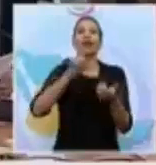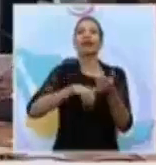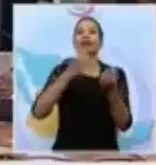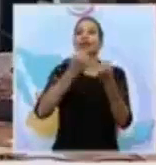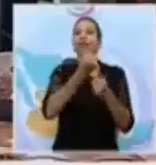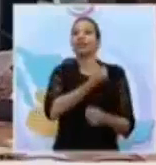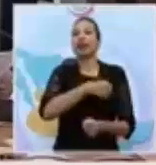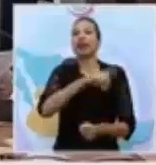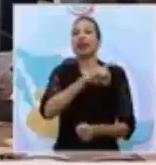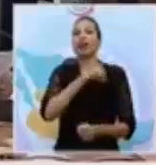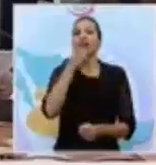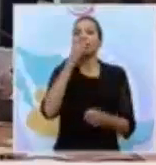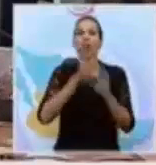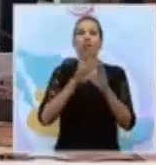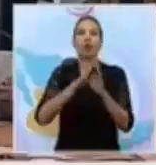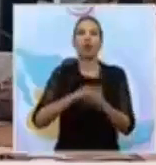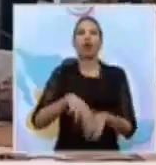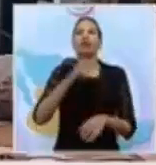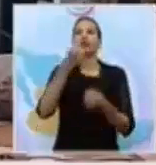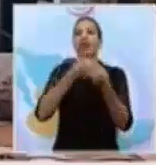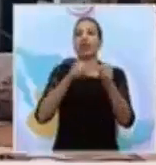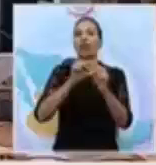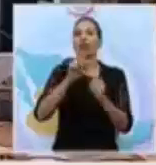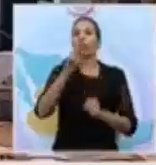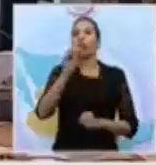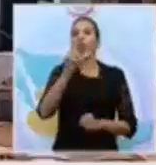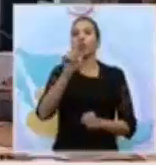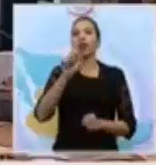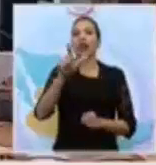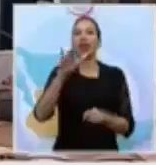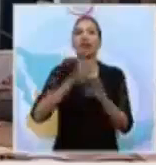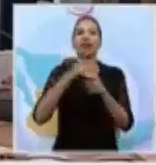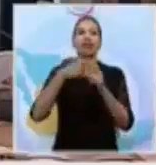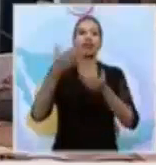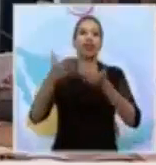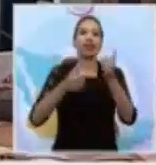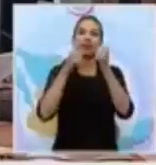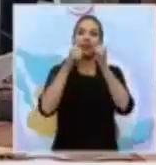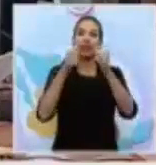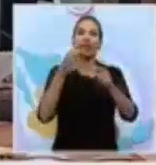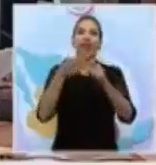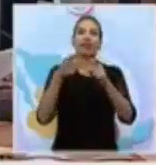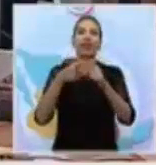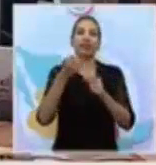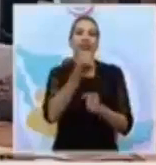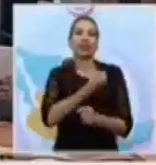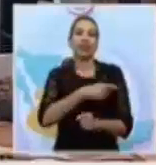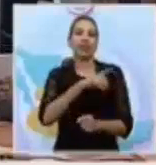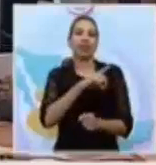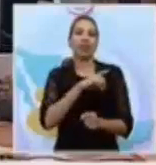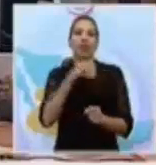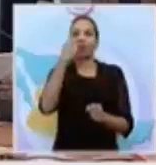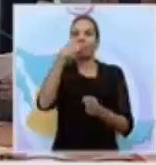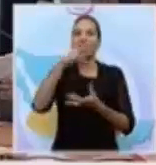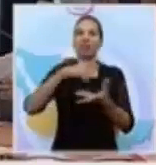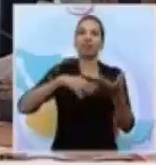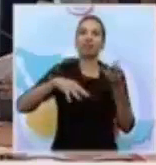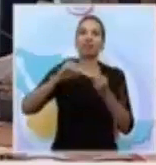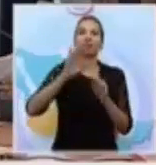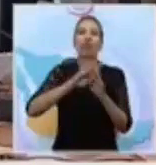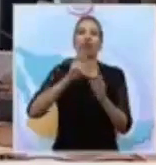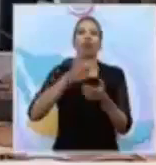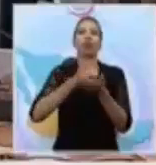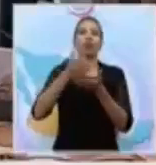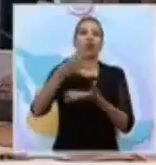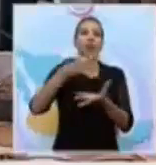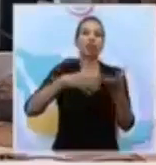el llamado Seguro Popular, que otorga un servicio parcial de atención de la salud como contraparte de un prepago